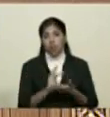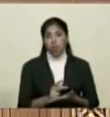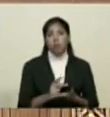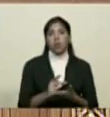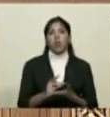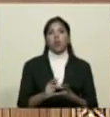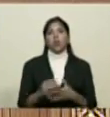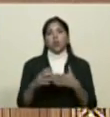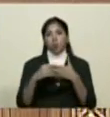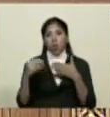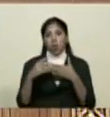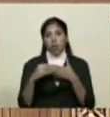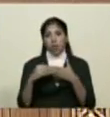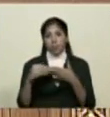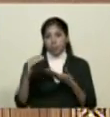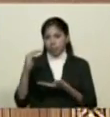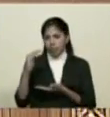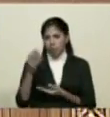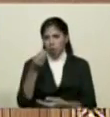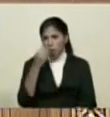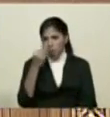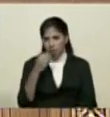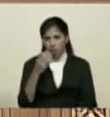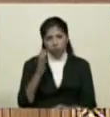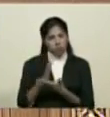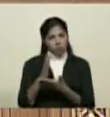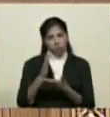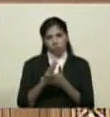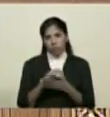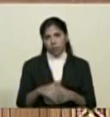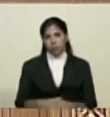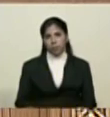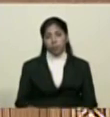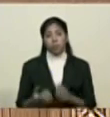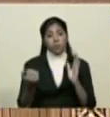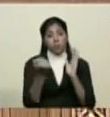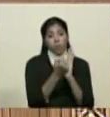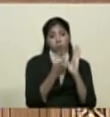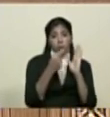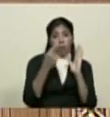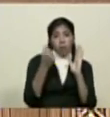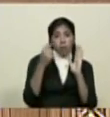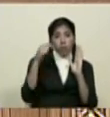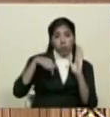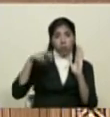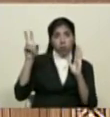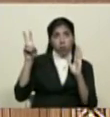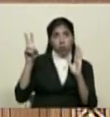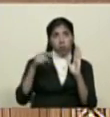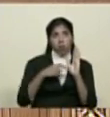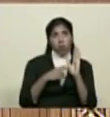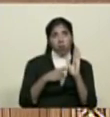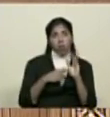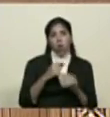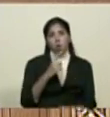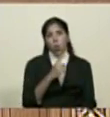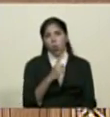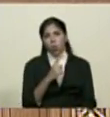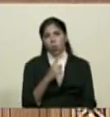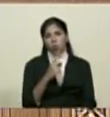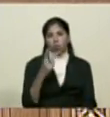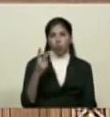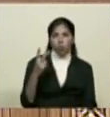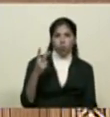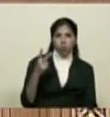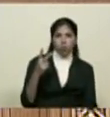que siempre es el tema de alimentos. El precio referencial de ese producto era entre $1 y $2